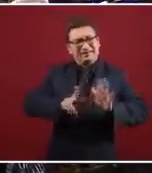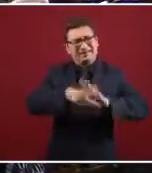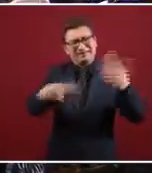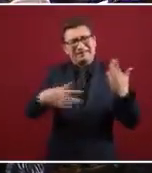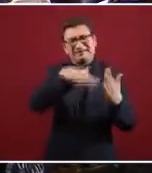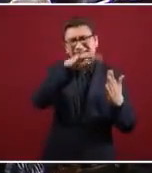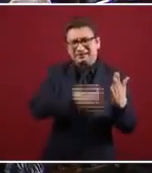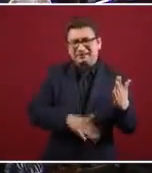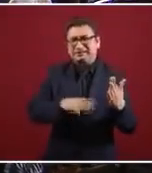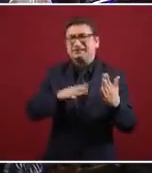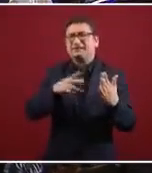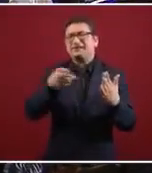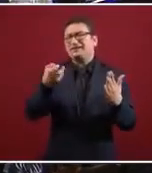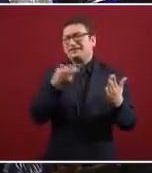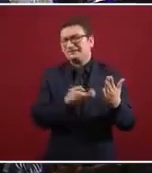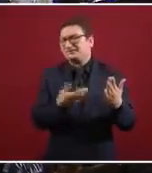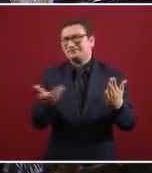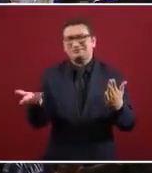este